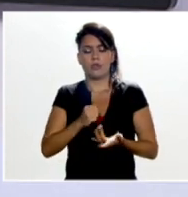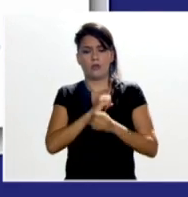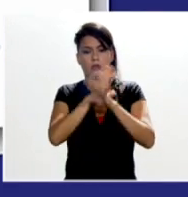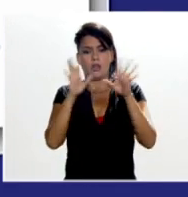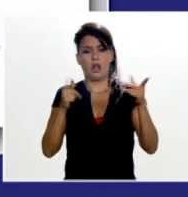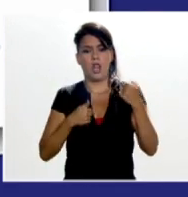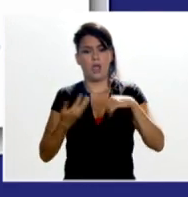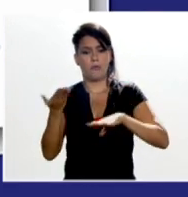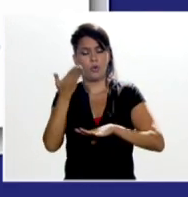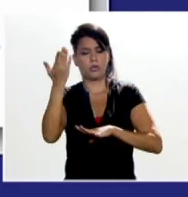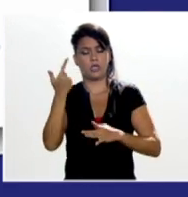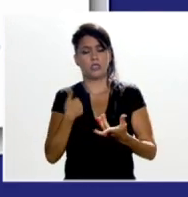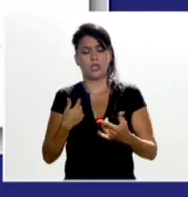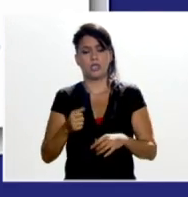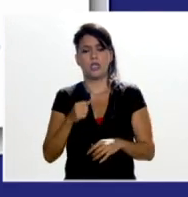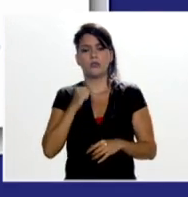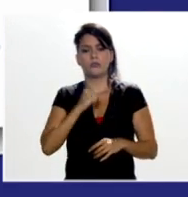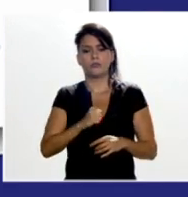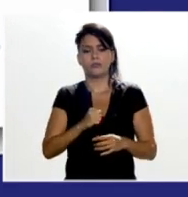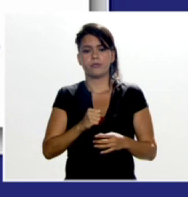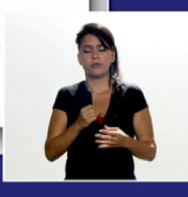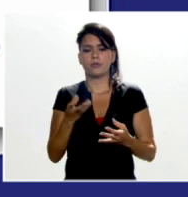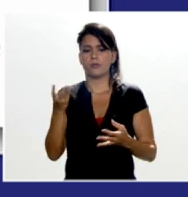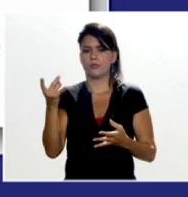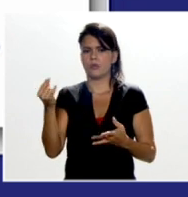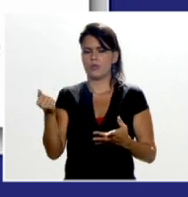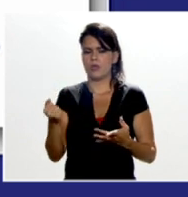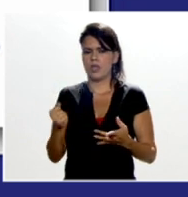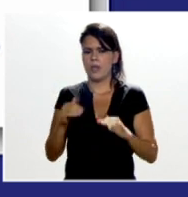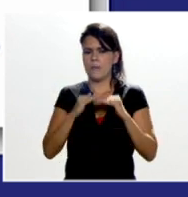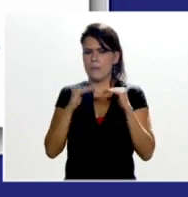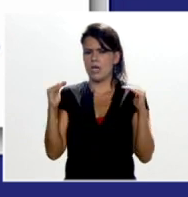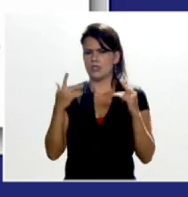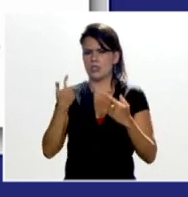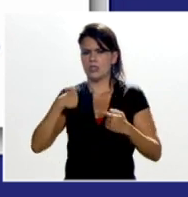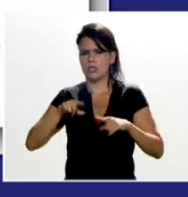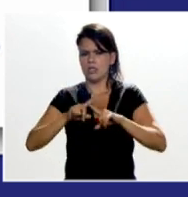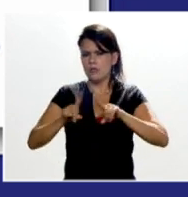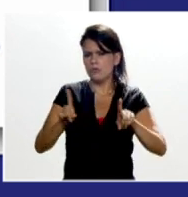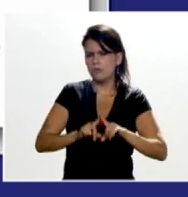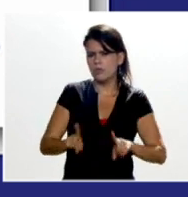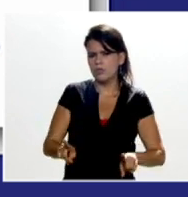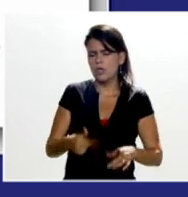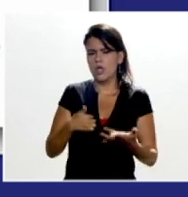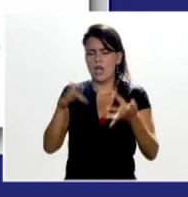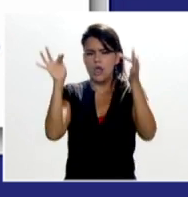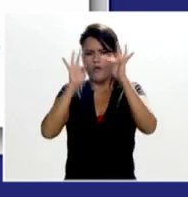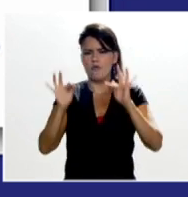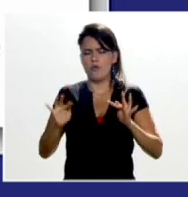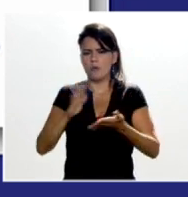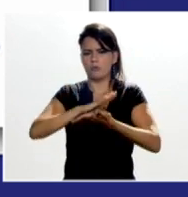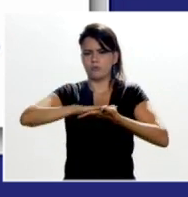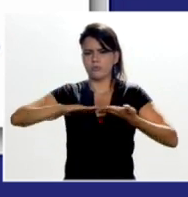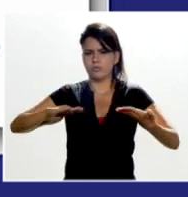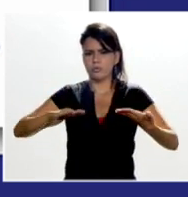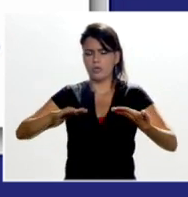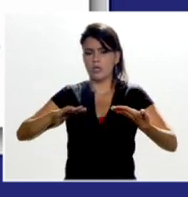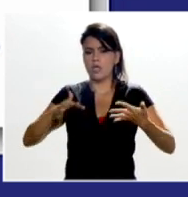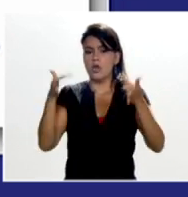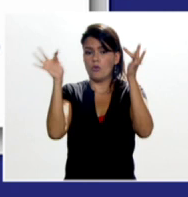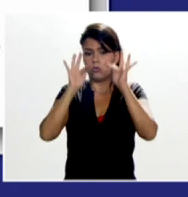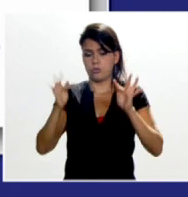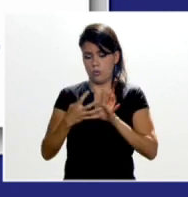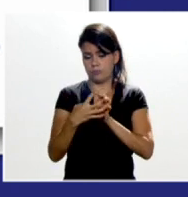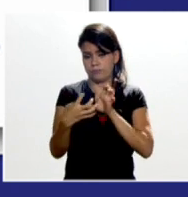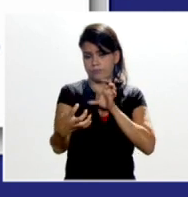la importancia de que estén consolidadas las operaciones básicas, tener diferenciado lo que es las figuras planas y los cuerpos